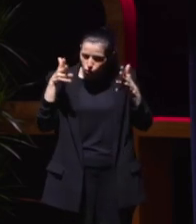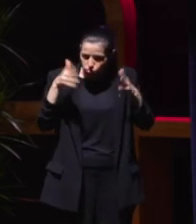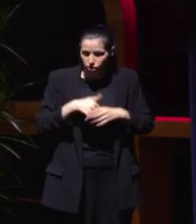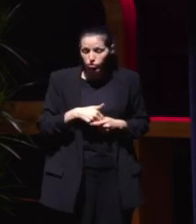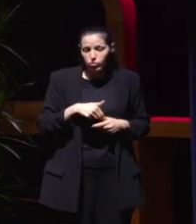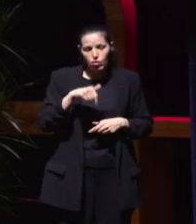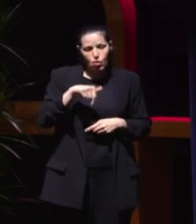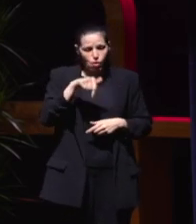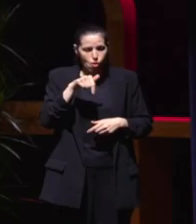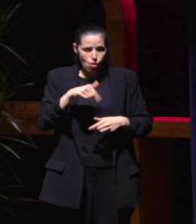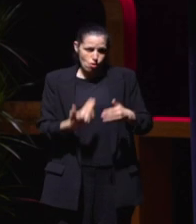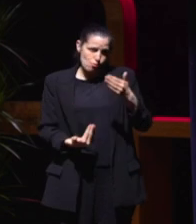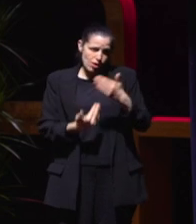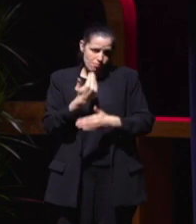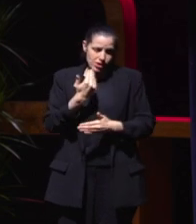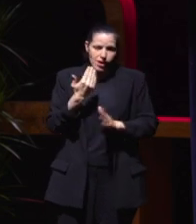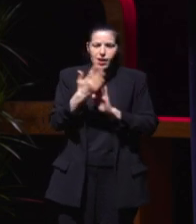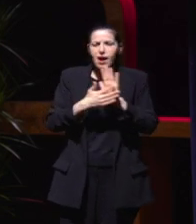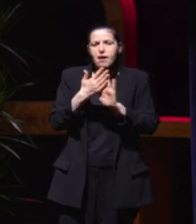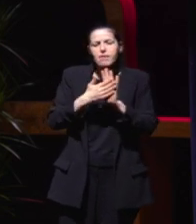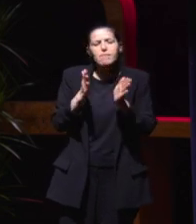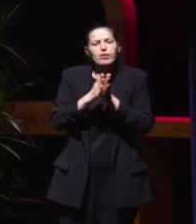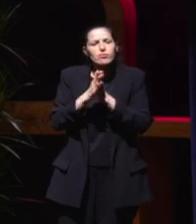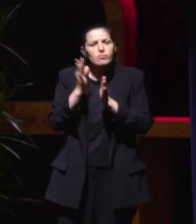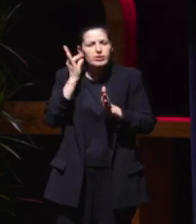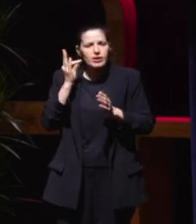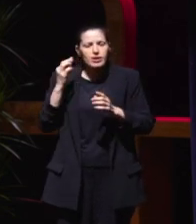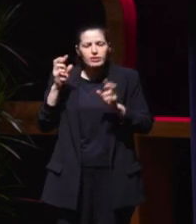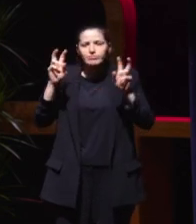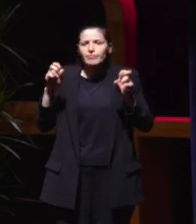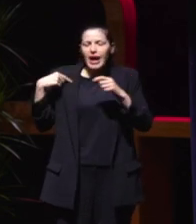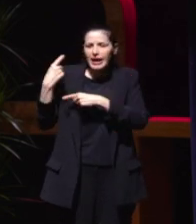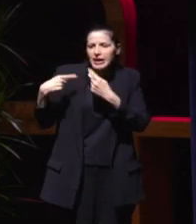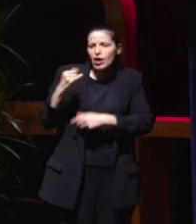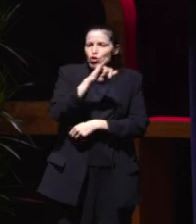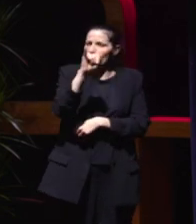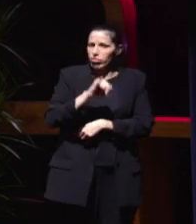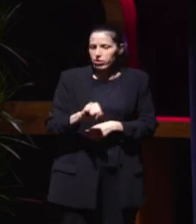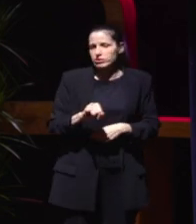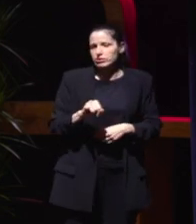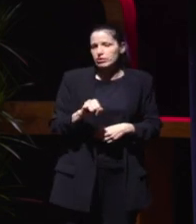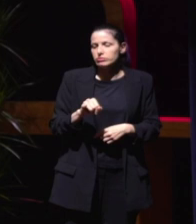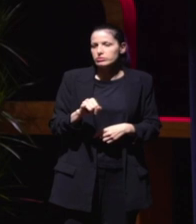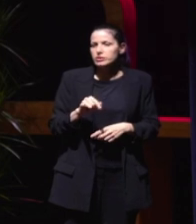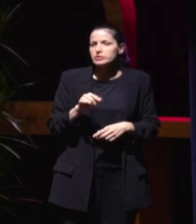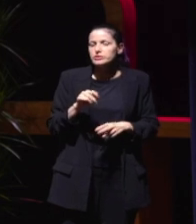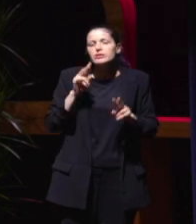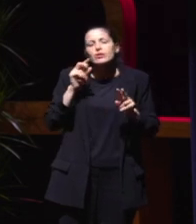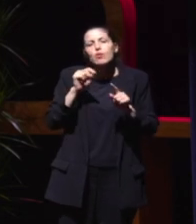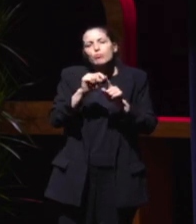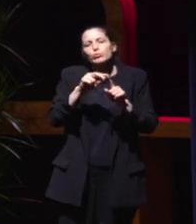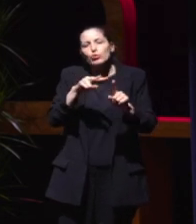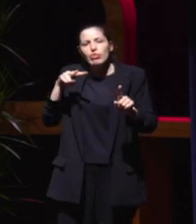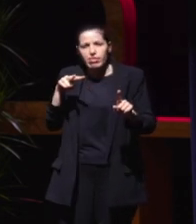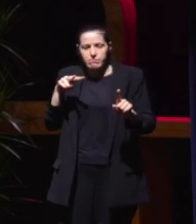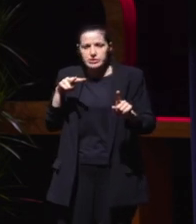esta mañana sobre la generación Z que es una es una mirada a la gente es una mirada auto mirada de la de la generación